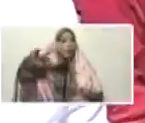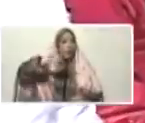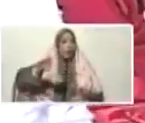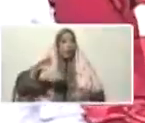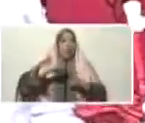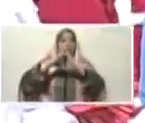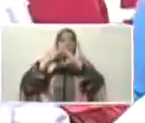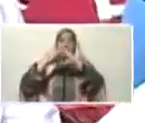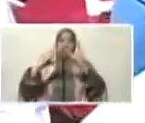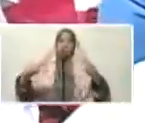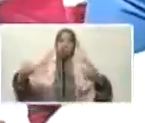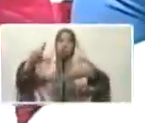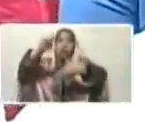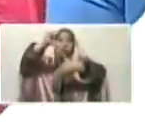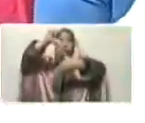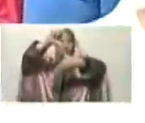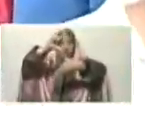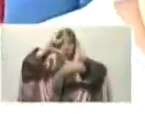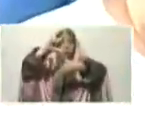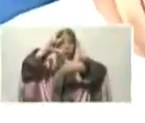latina y el caribe